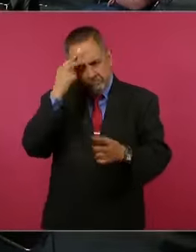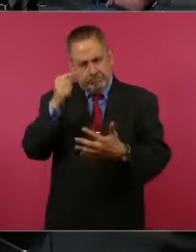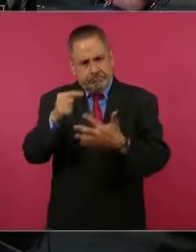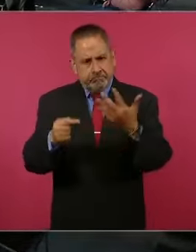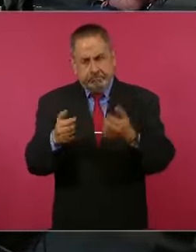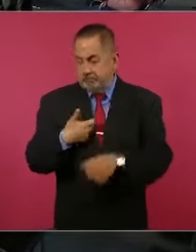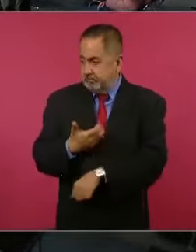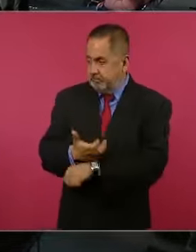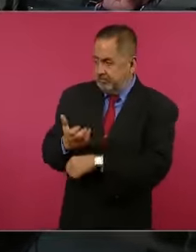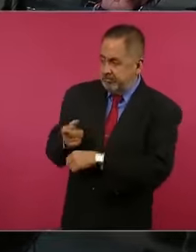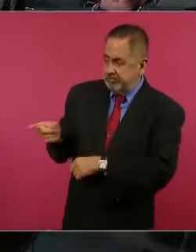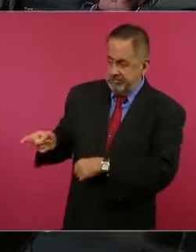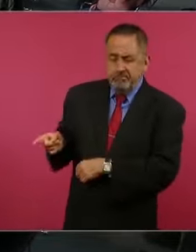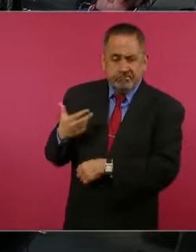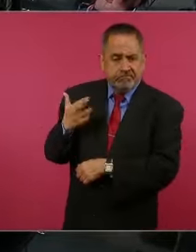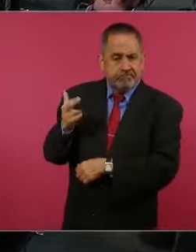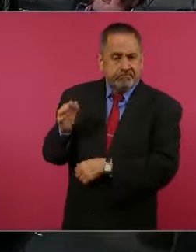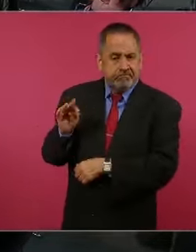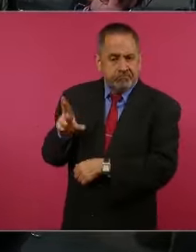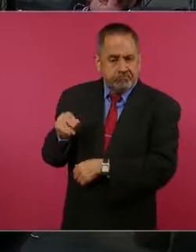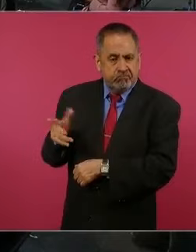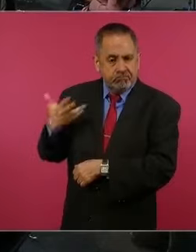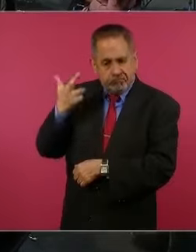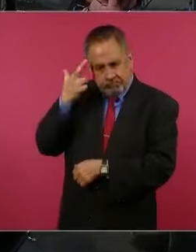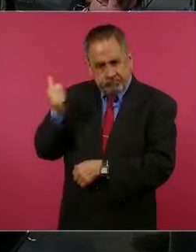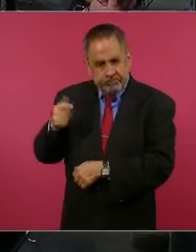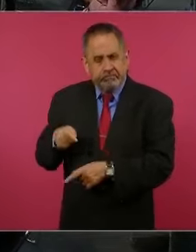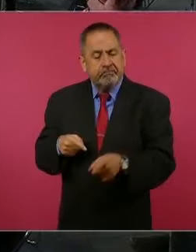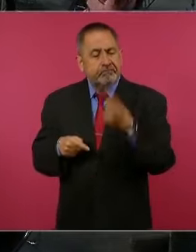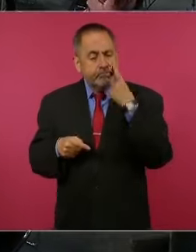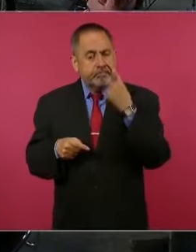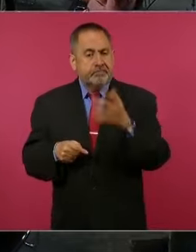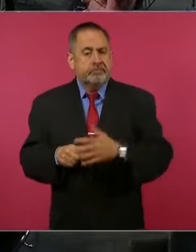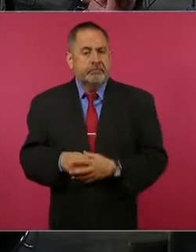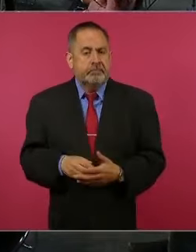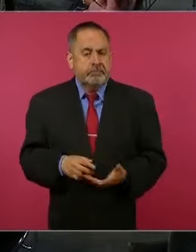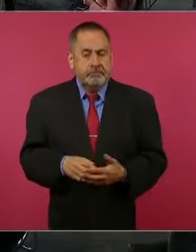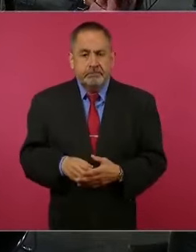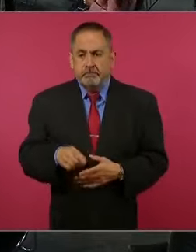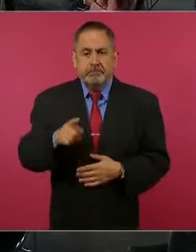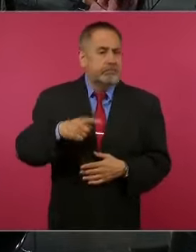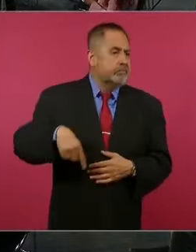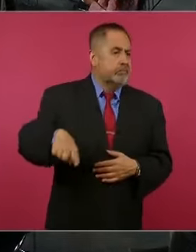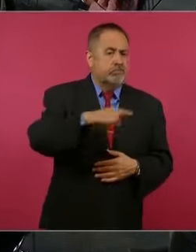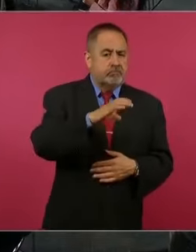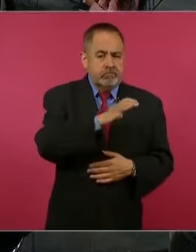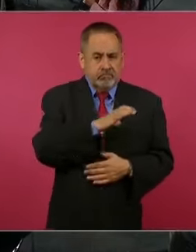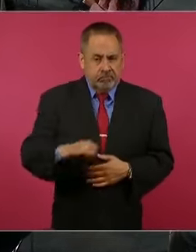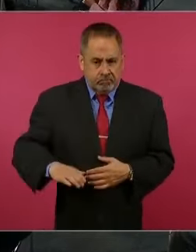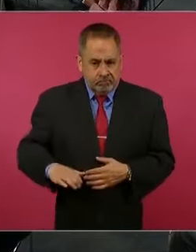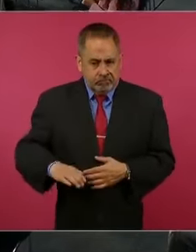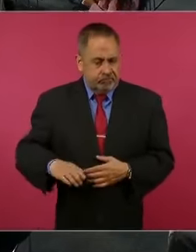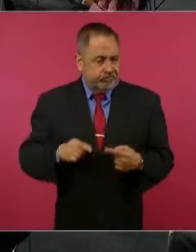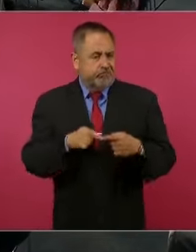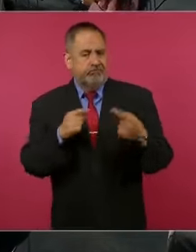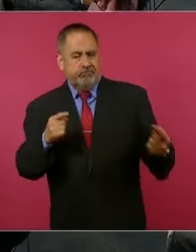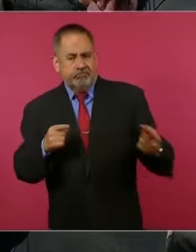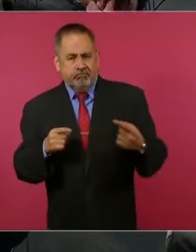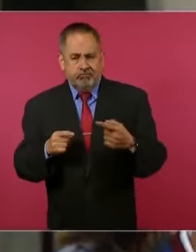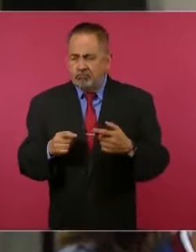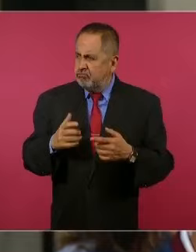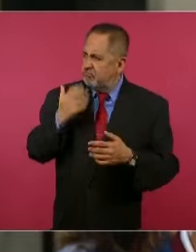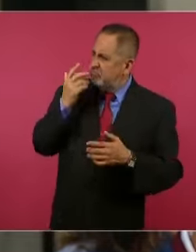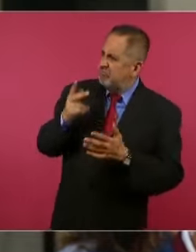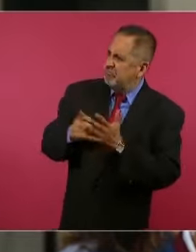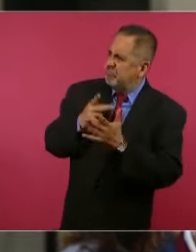aquí mi compañero Arturo Eh hay una eh ánimo de parte de los candidatos del bloque opositor de repetir